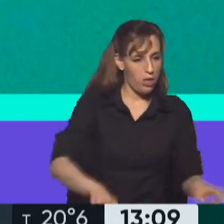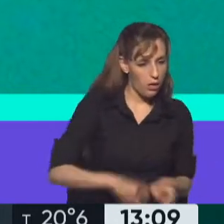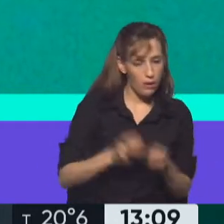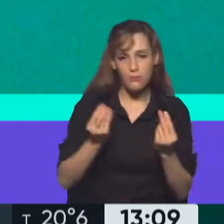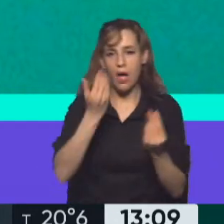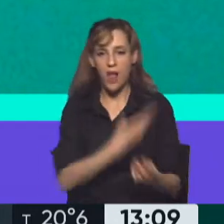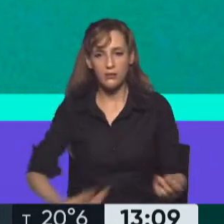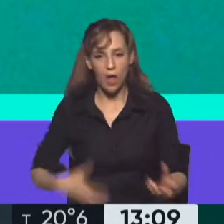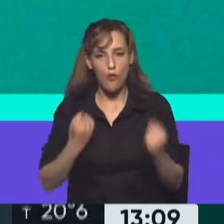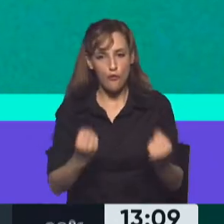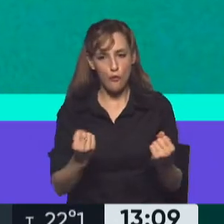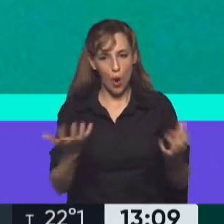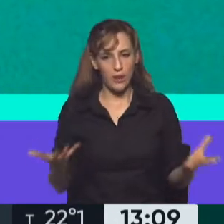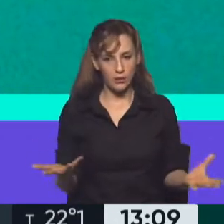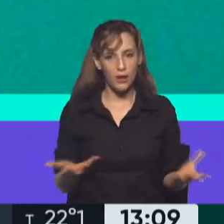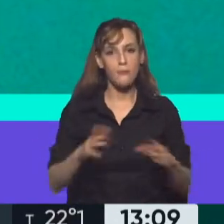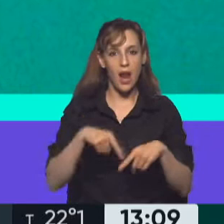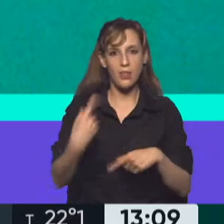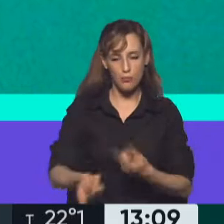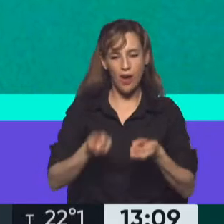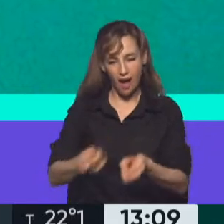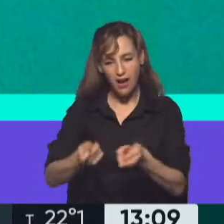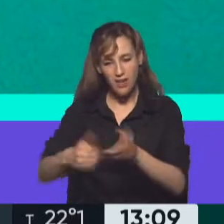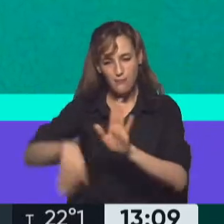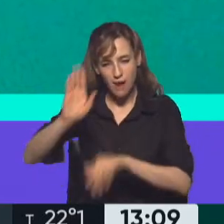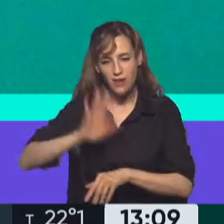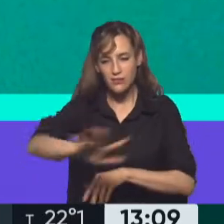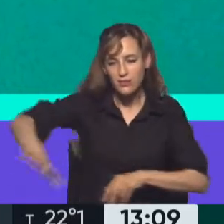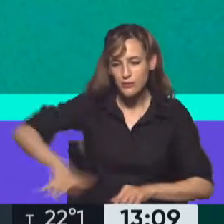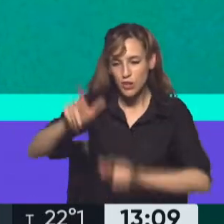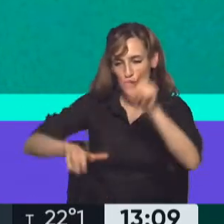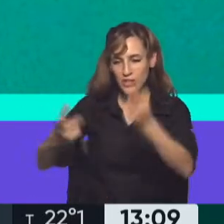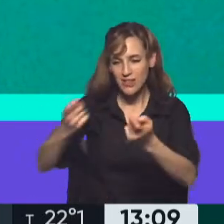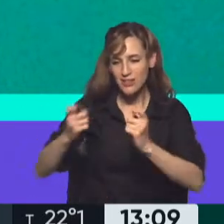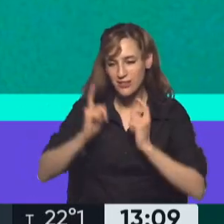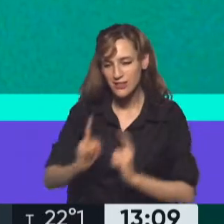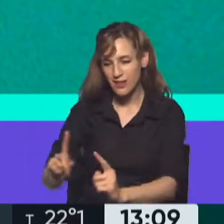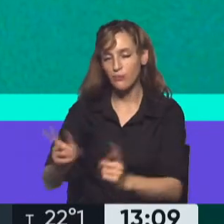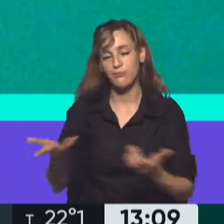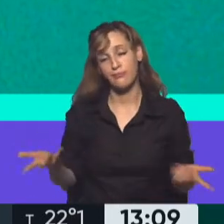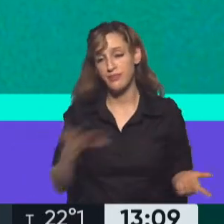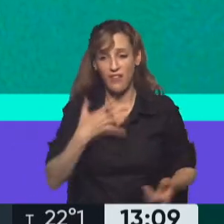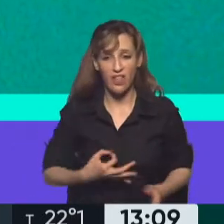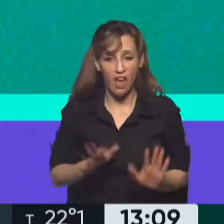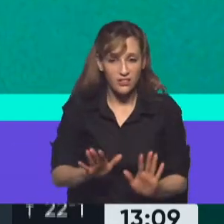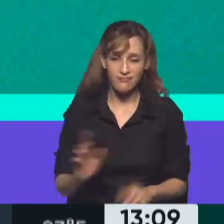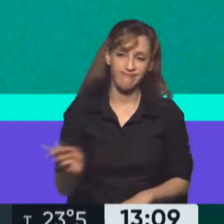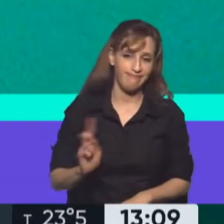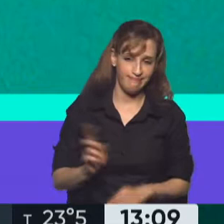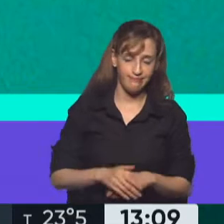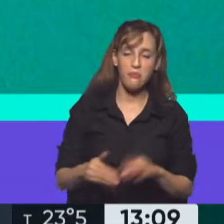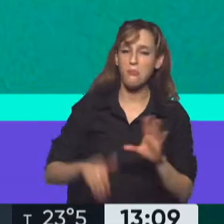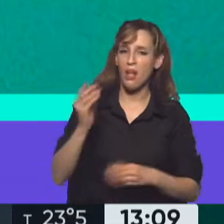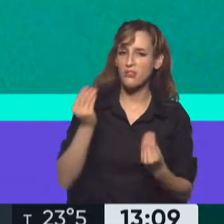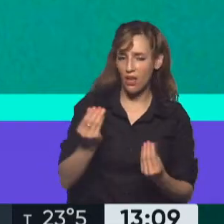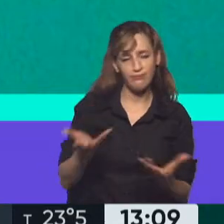Estado más fuertes para de esa manera gastar preferentemente hacia los que más lo necesitan. Bueno, difícilmente ocurrió todo eso, lo que sí ocurrió es que aumentó